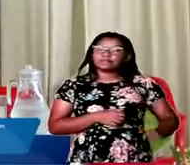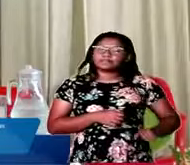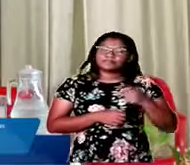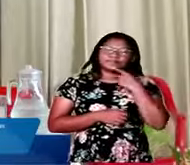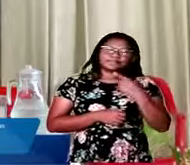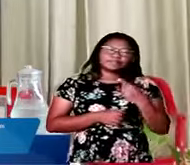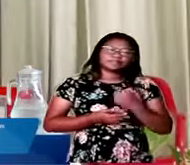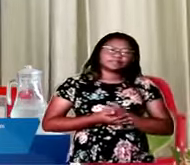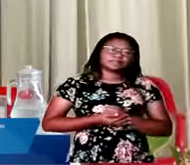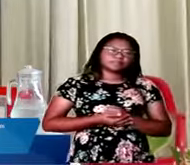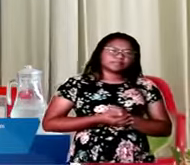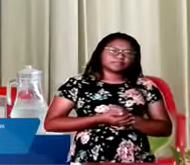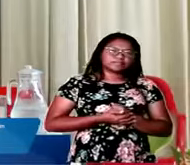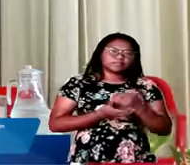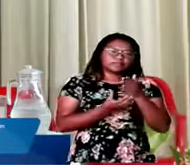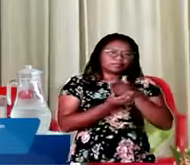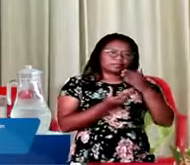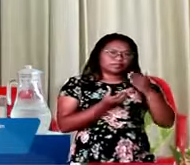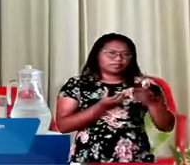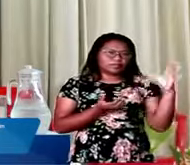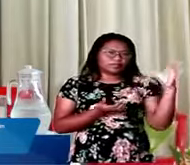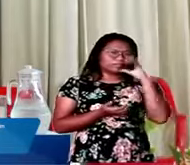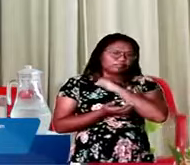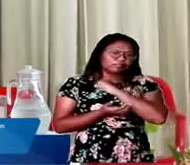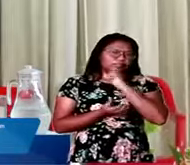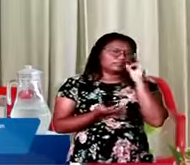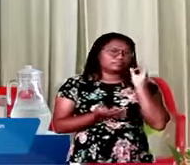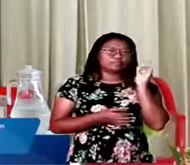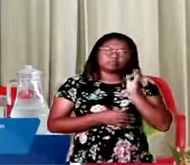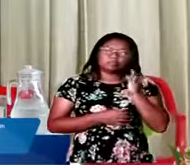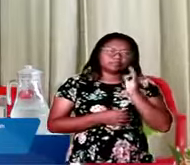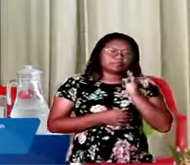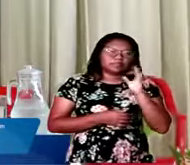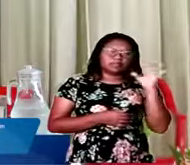Y en el Nuevo Testamento vamos a encontrar constantemente esto,